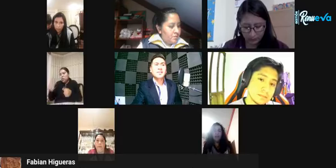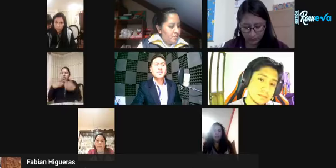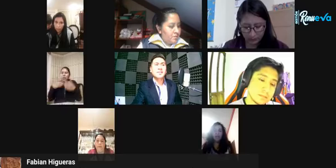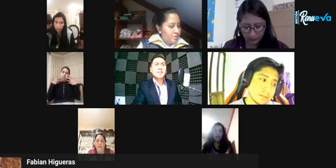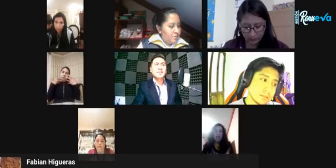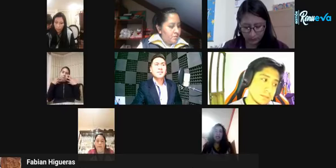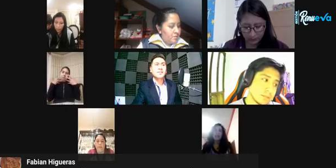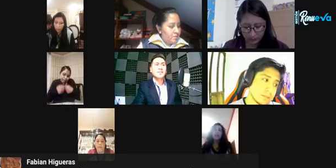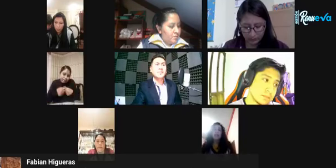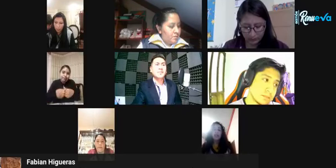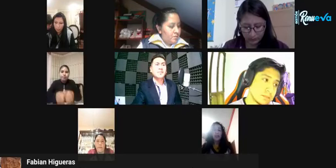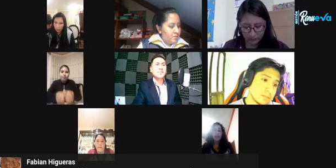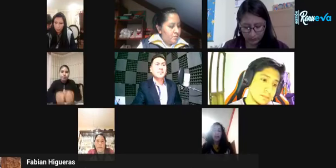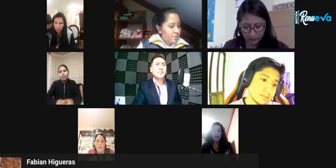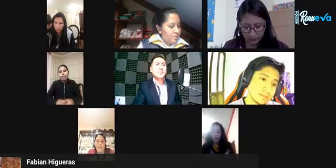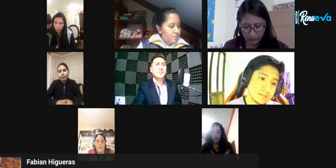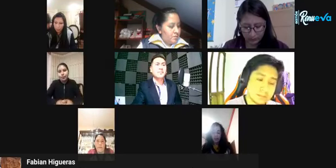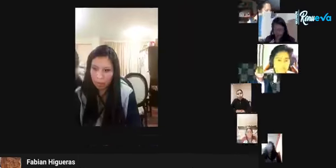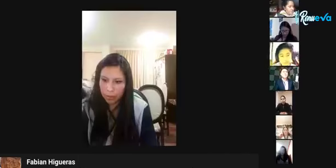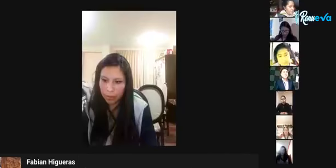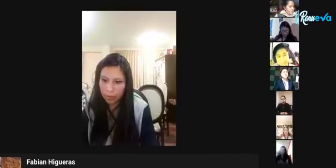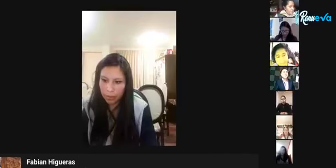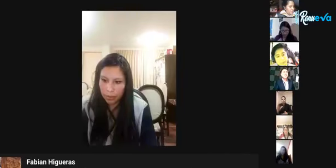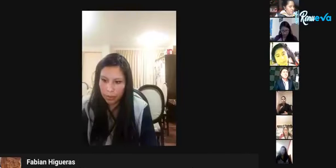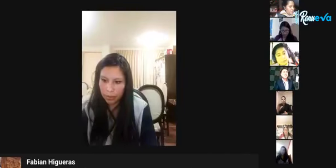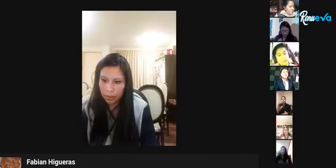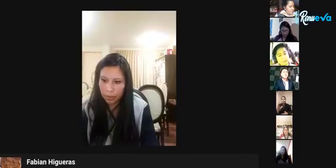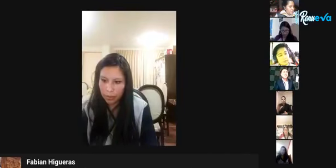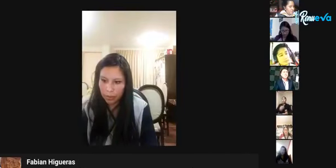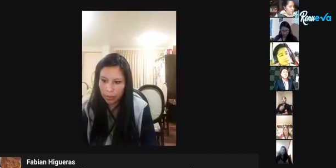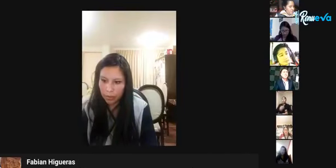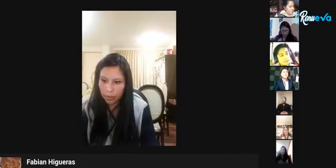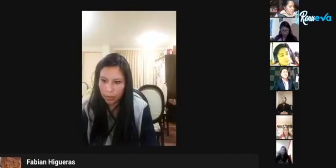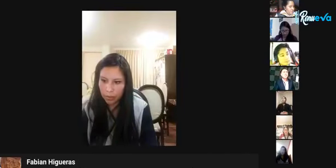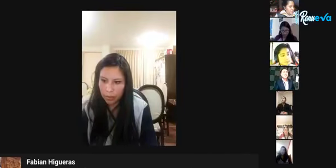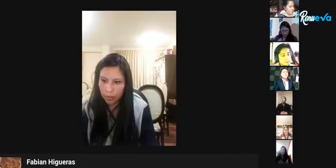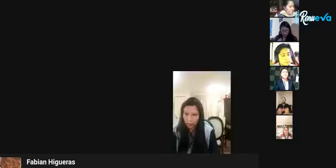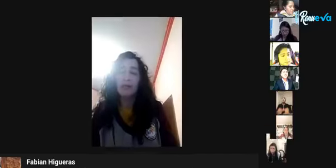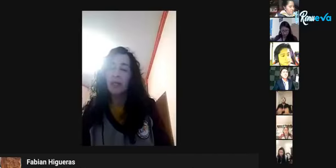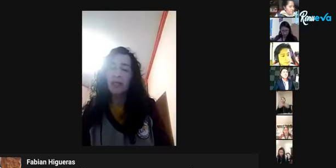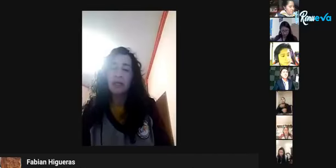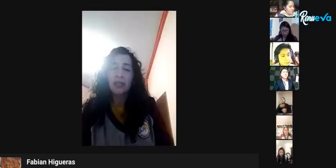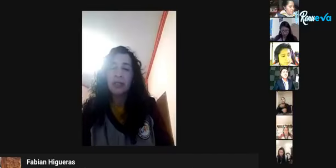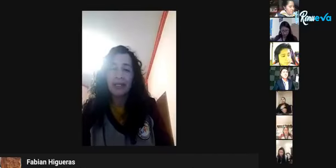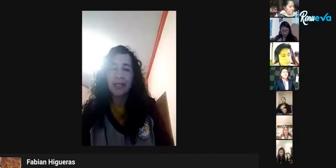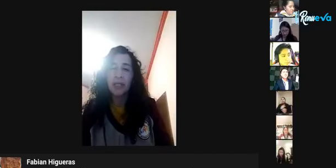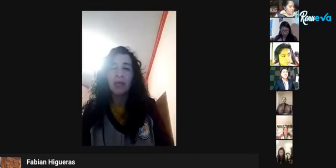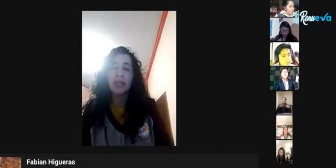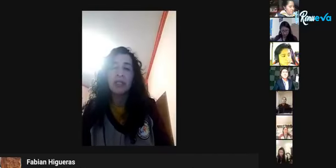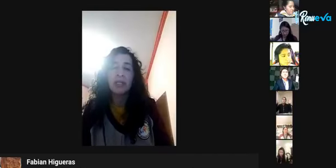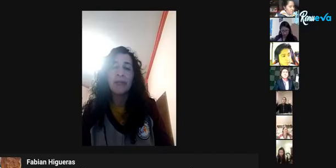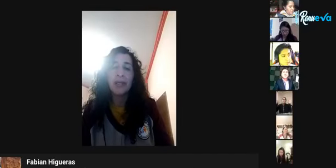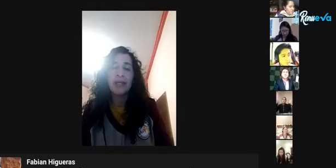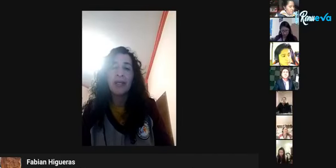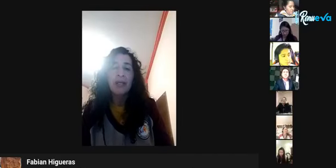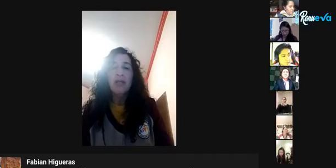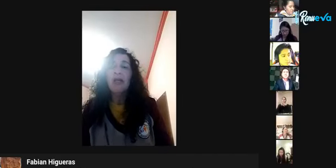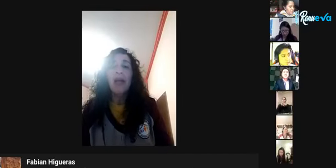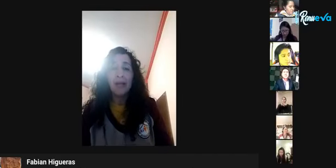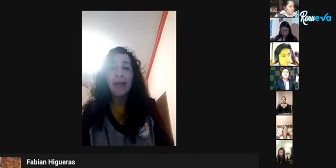Bueno, ¿cómo trabajamos emociones? Es importante, algo que rescatamos y siempre